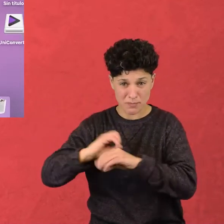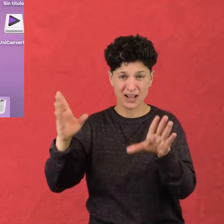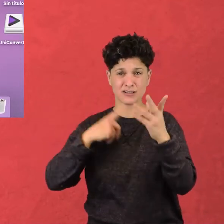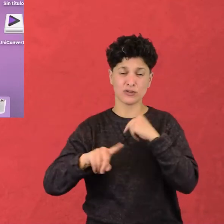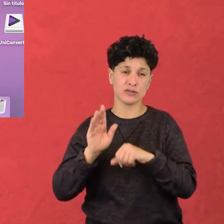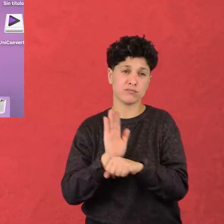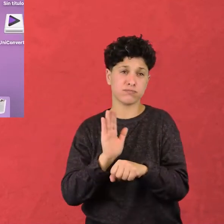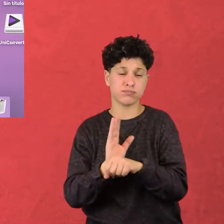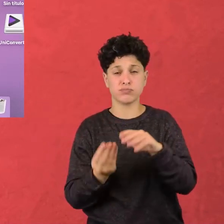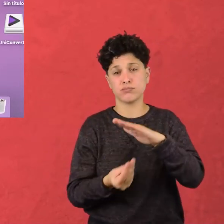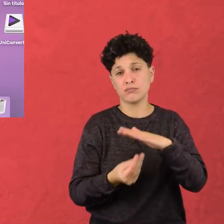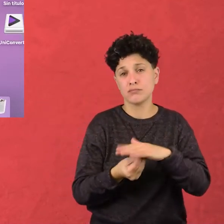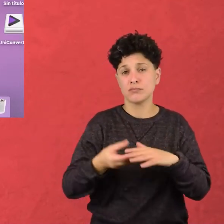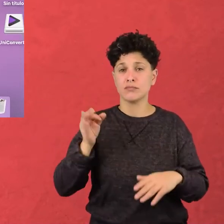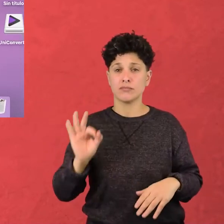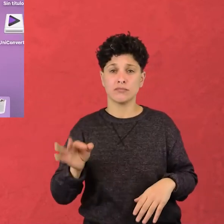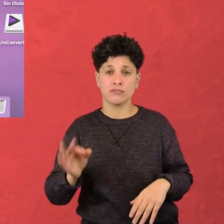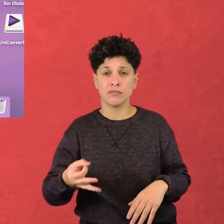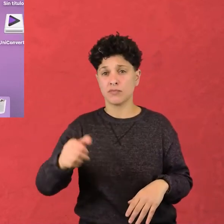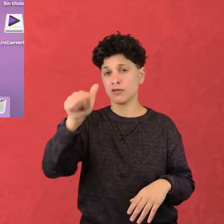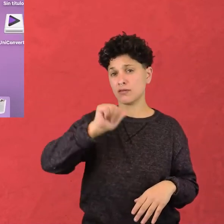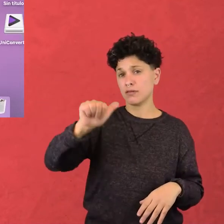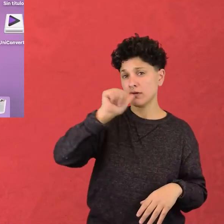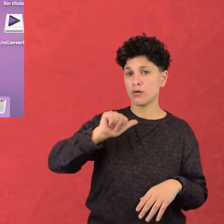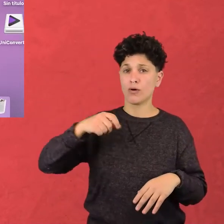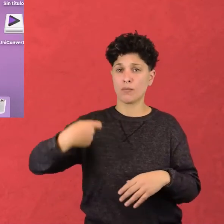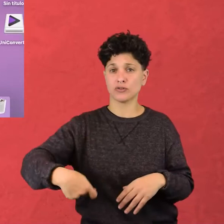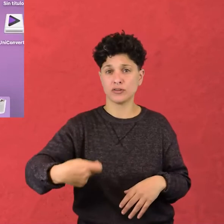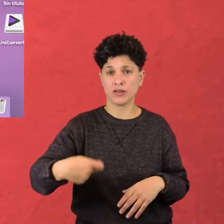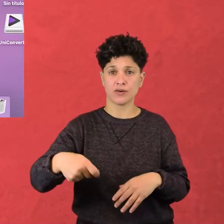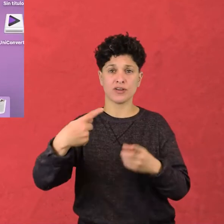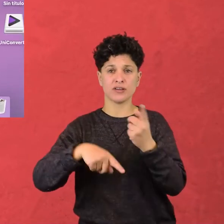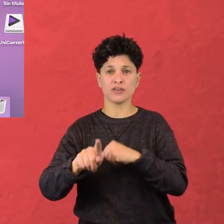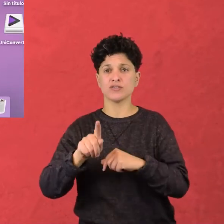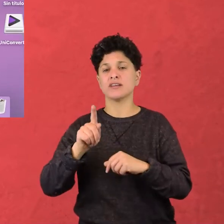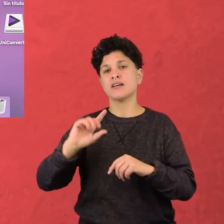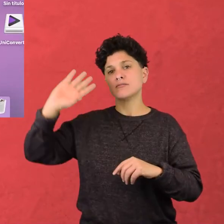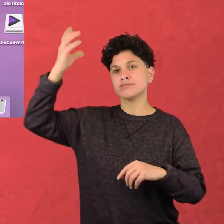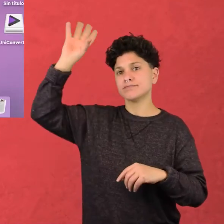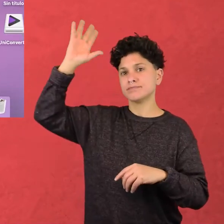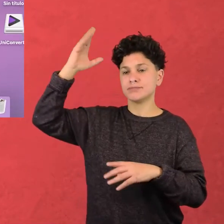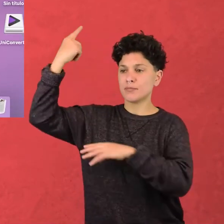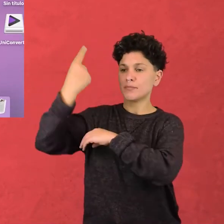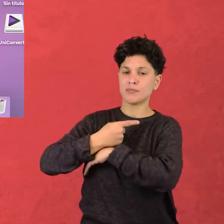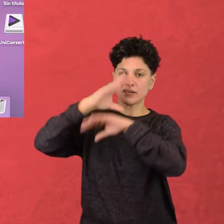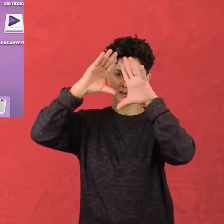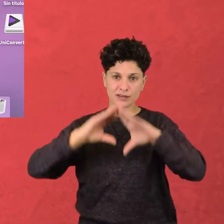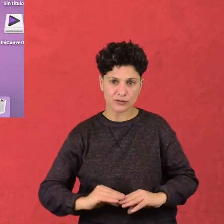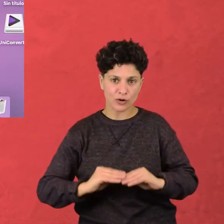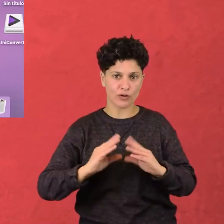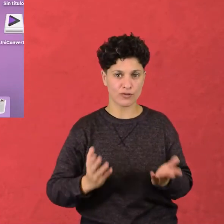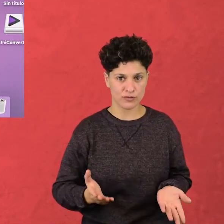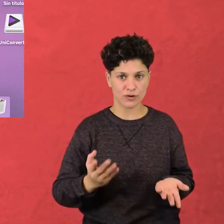Si a ello se le añade un mal carácter, nos hallamos ante un haragán, un borracho, un jugador, o ante quien se sirve de todo